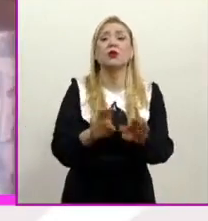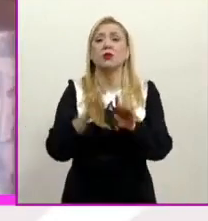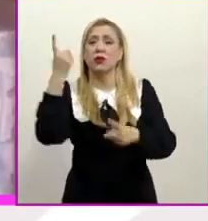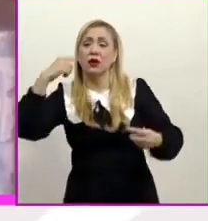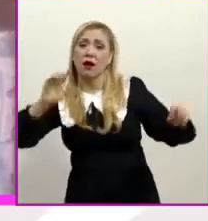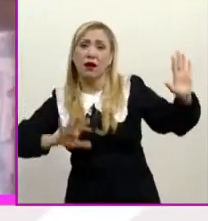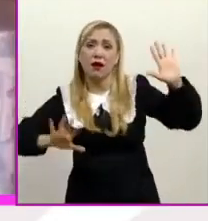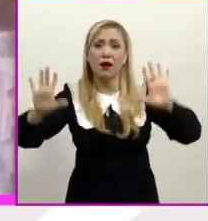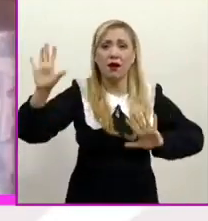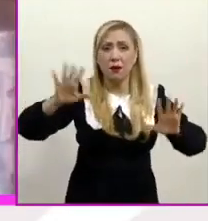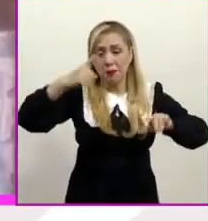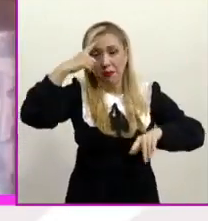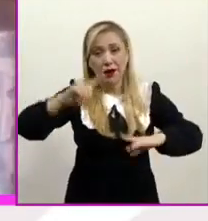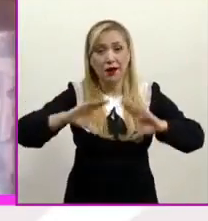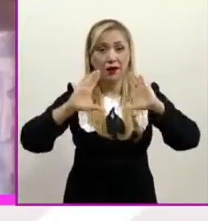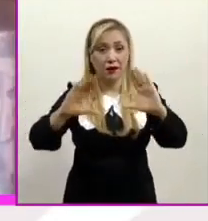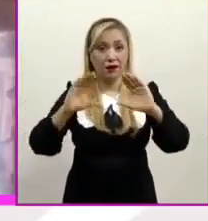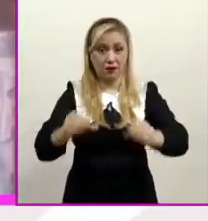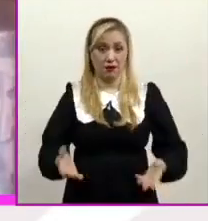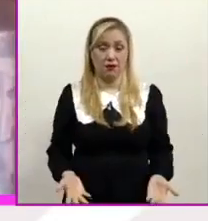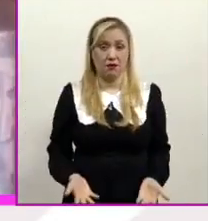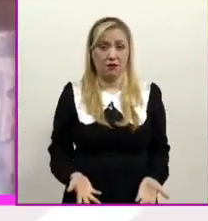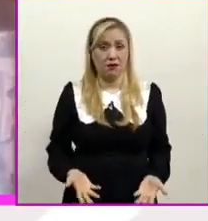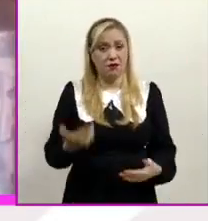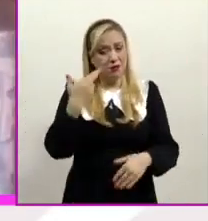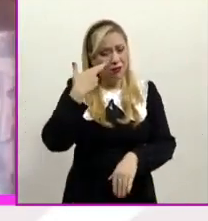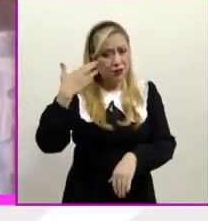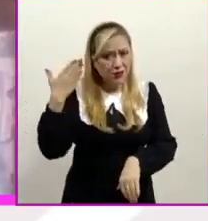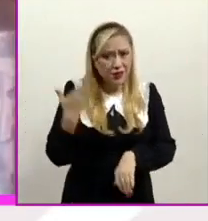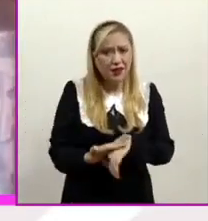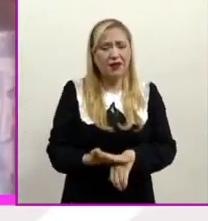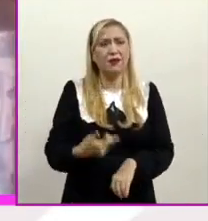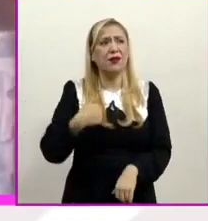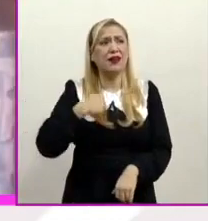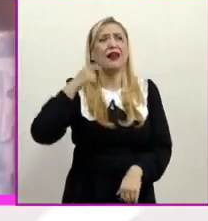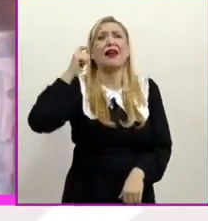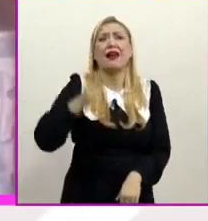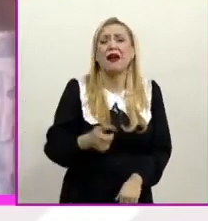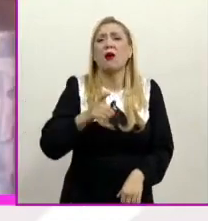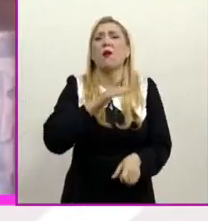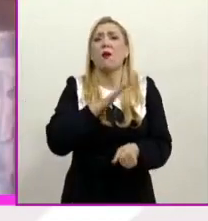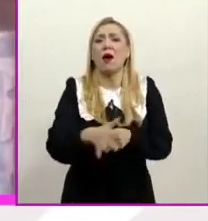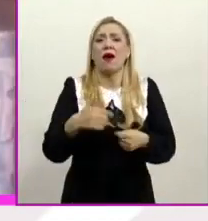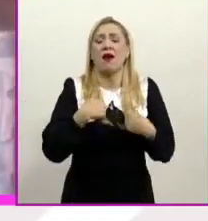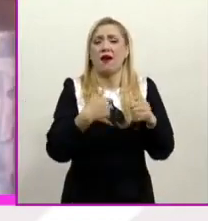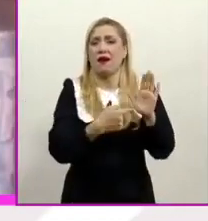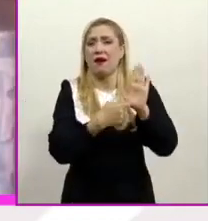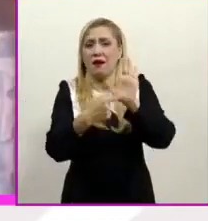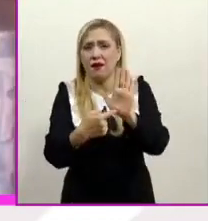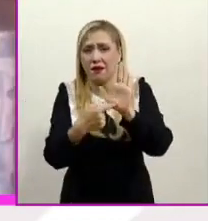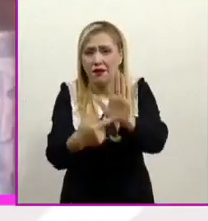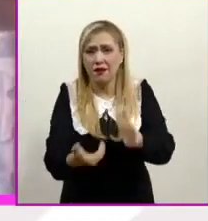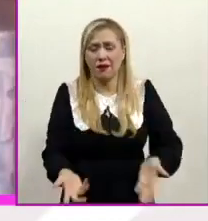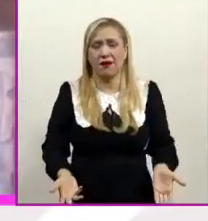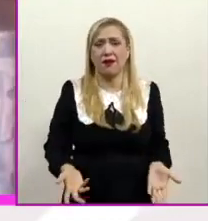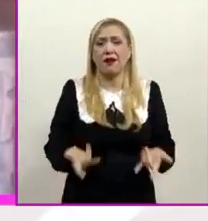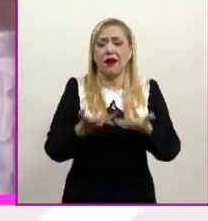Entonces tenemos que tomar responsabilidad sobre qué tipo de narrativa estamos contando, sobre qué tipo de